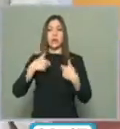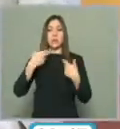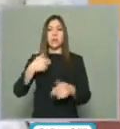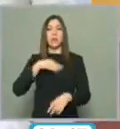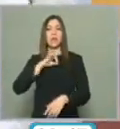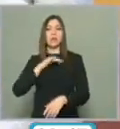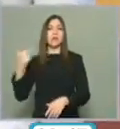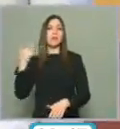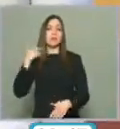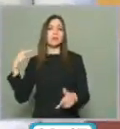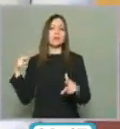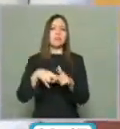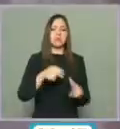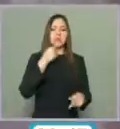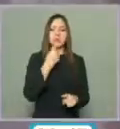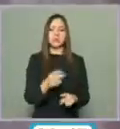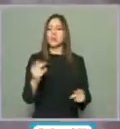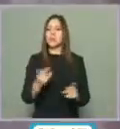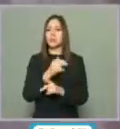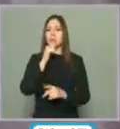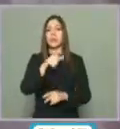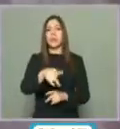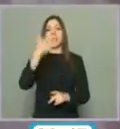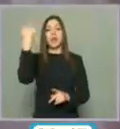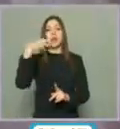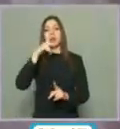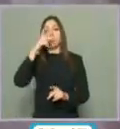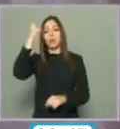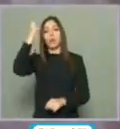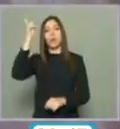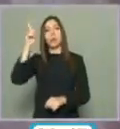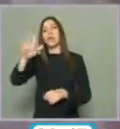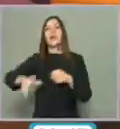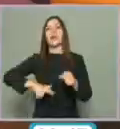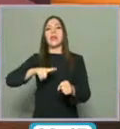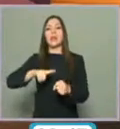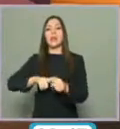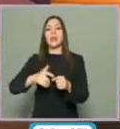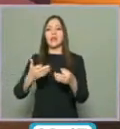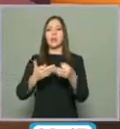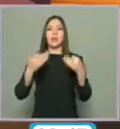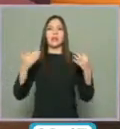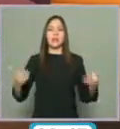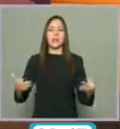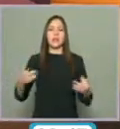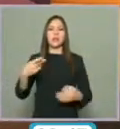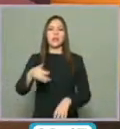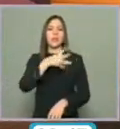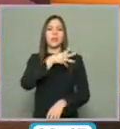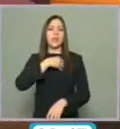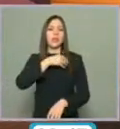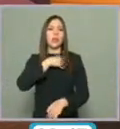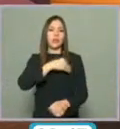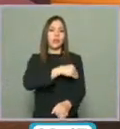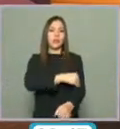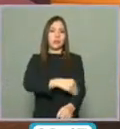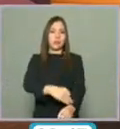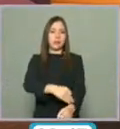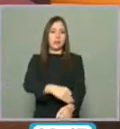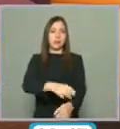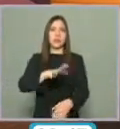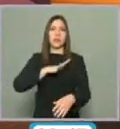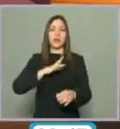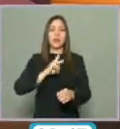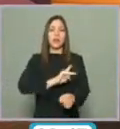En esa época el padre era dueño de sus animales, de sus tierras y de sus hijos y familia. Y tenía un